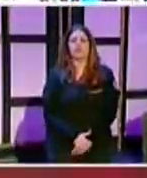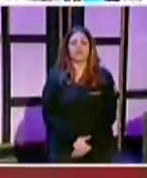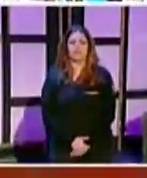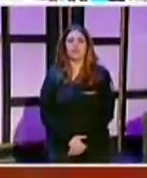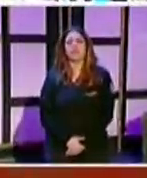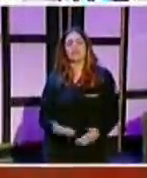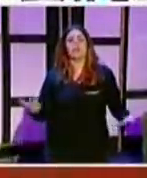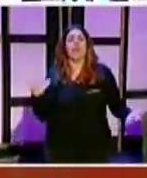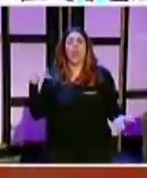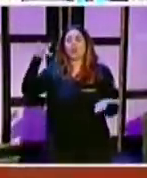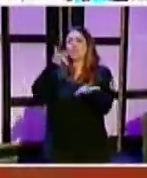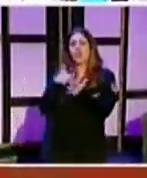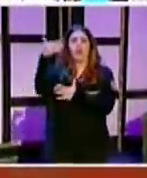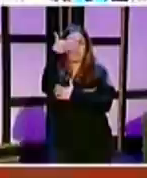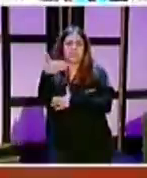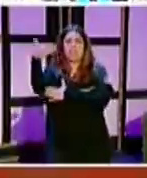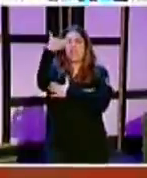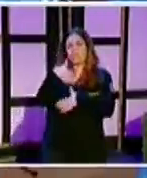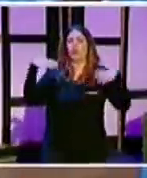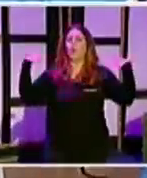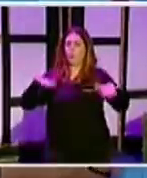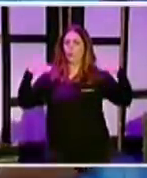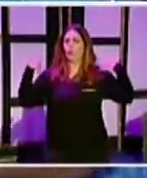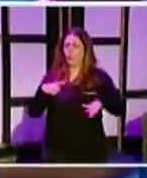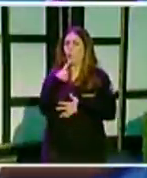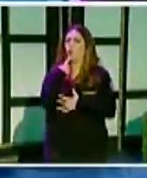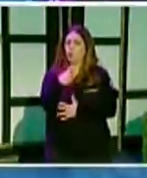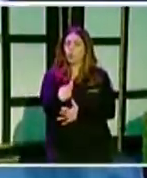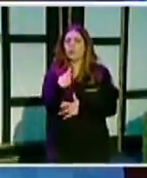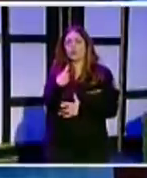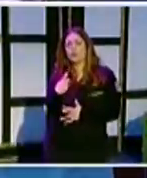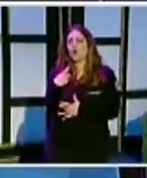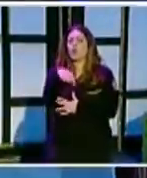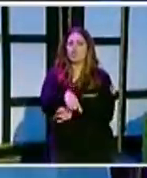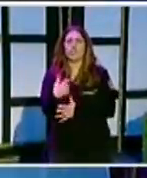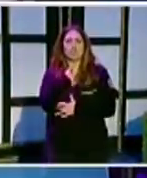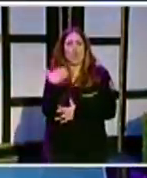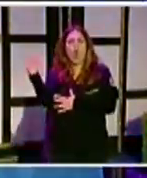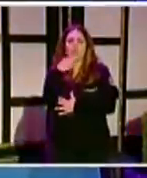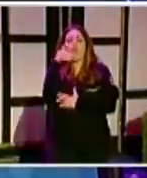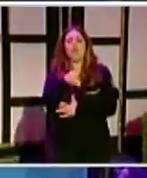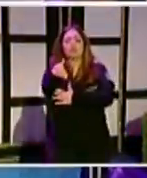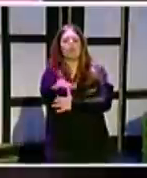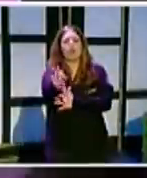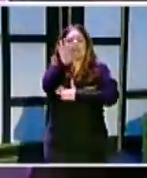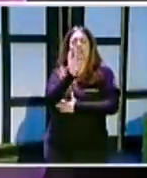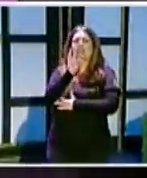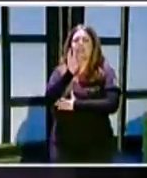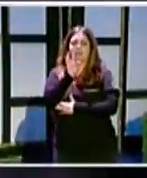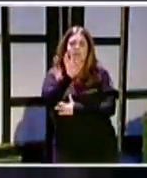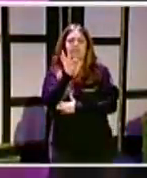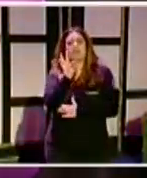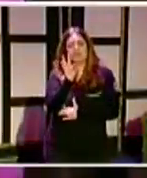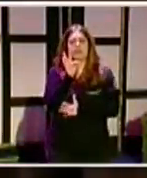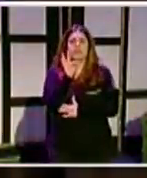En el bachillerato lo tengo crudo. Tengo que decidir sobre mi futuro.